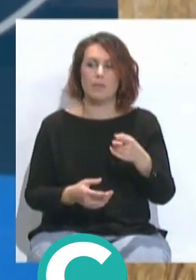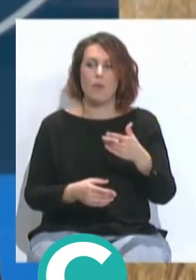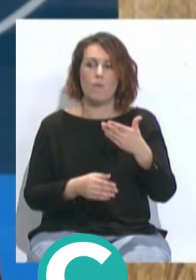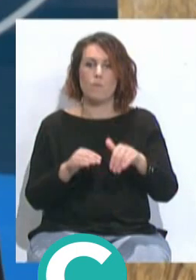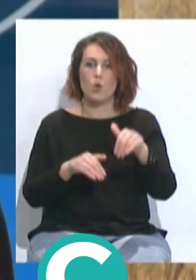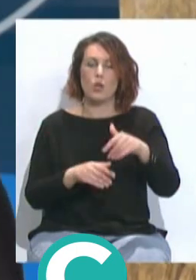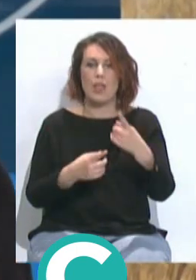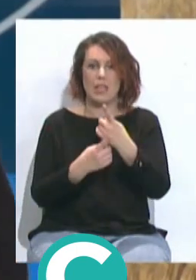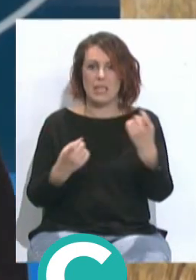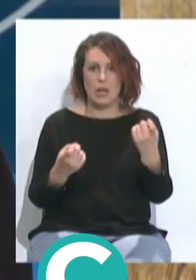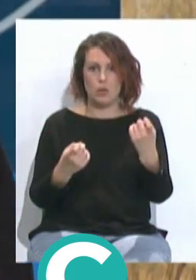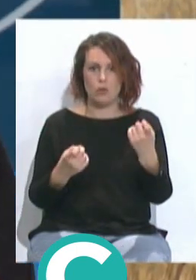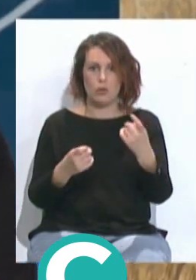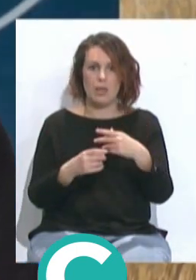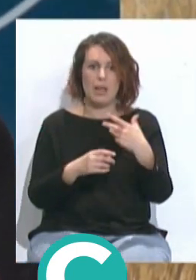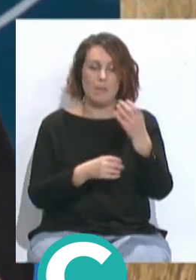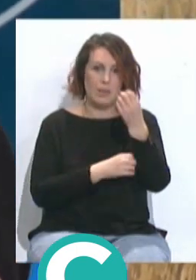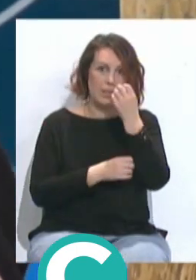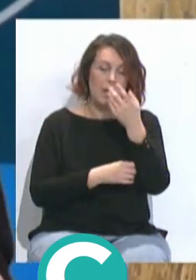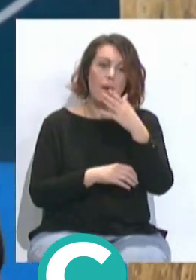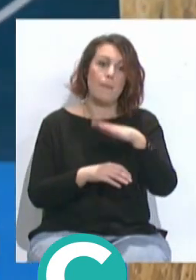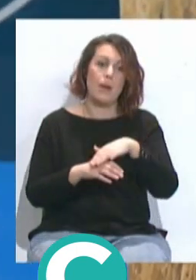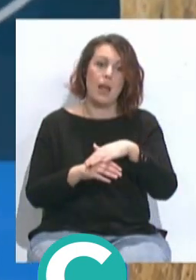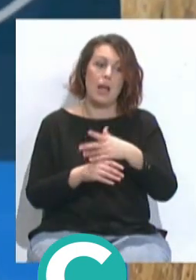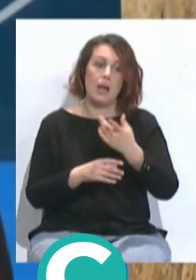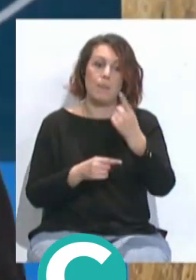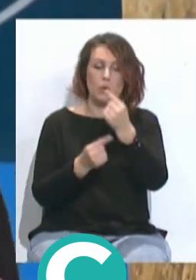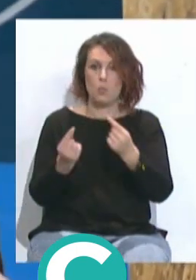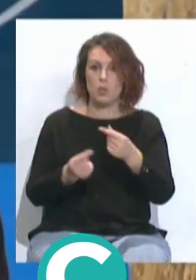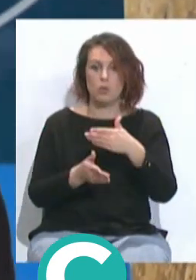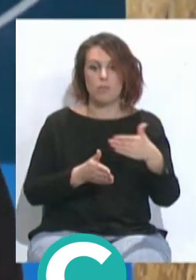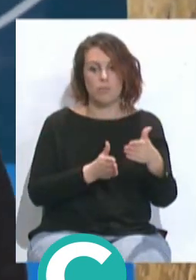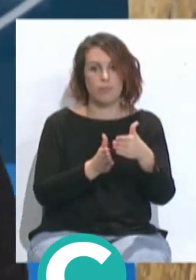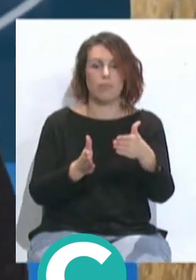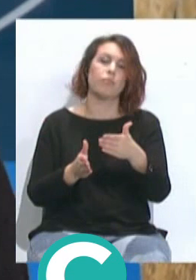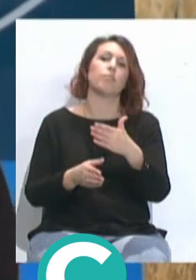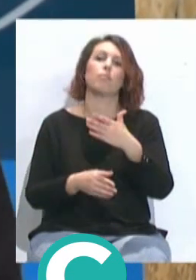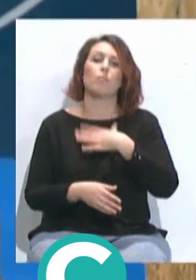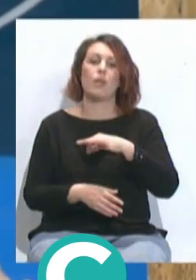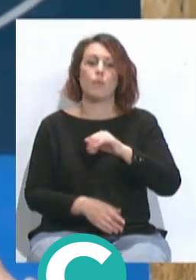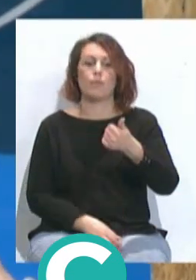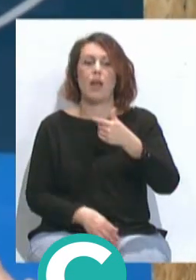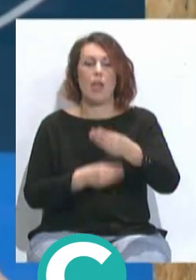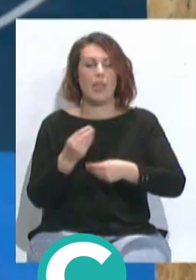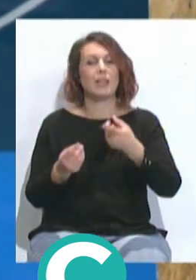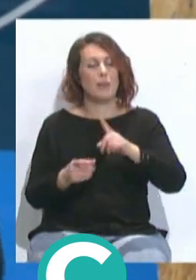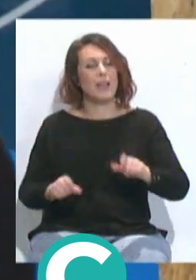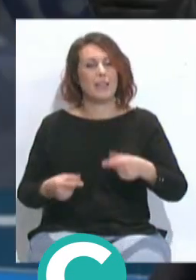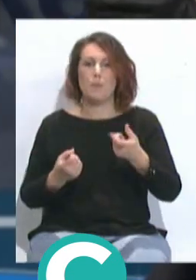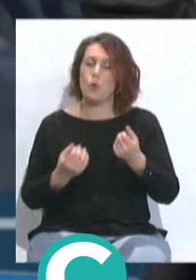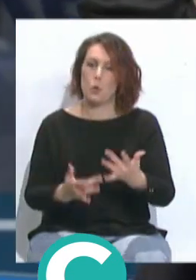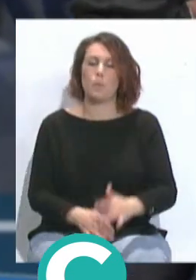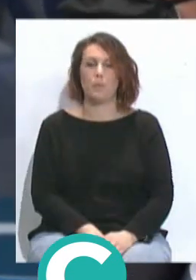votos necesarios en este caso del Partido Socialista para que el presupuesto camine y lo podamos aprobar y ejecutar y gastar cuanto antes